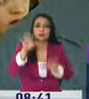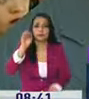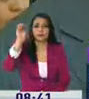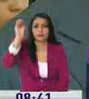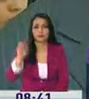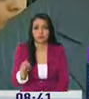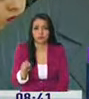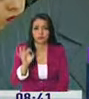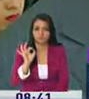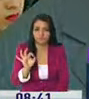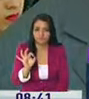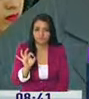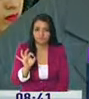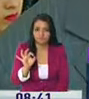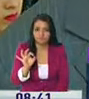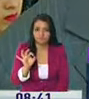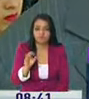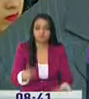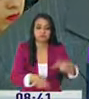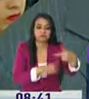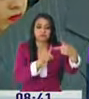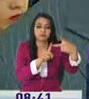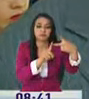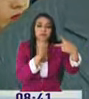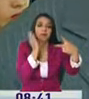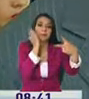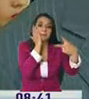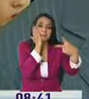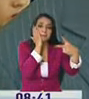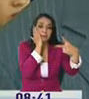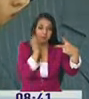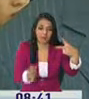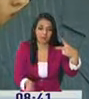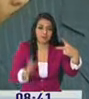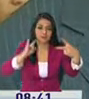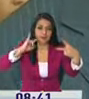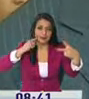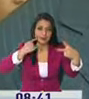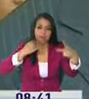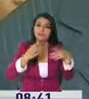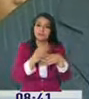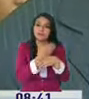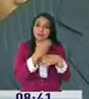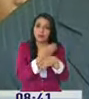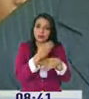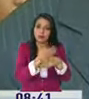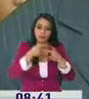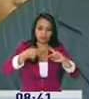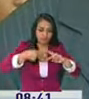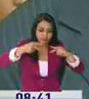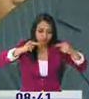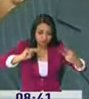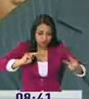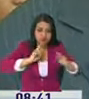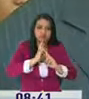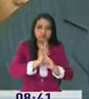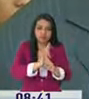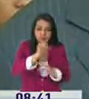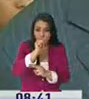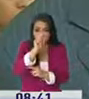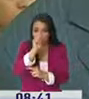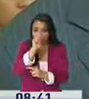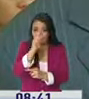99.99999%. Dice, no se excluye de ser la madre biológica de la niña TSSL. Los cálculos realizados sobre la base de los resultados indican